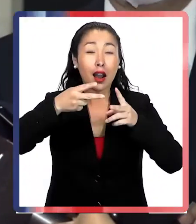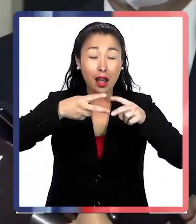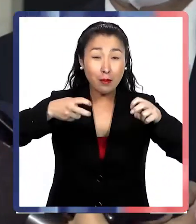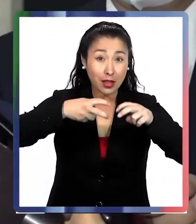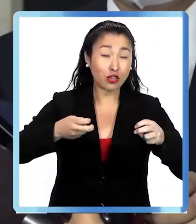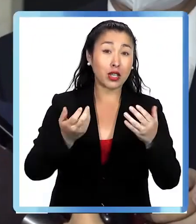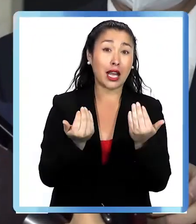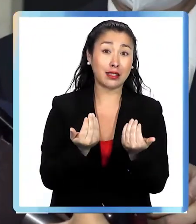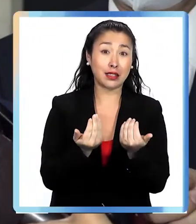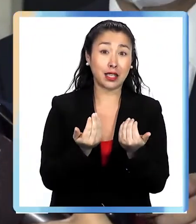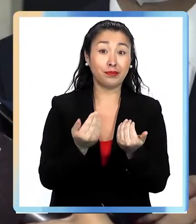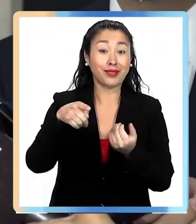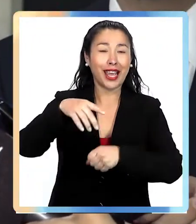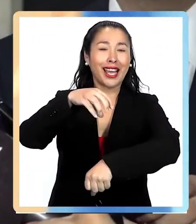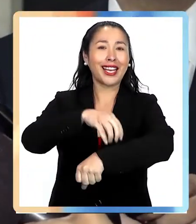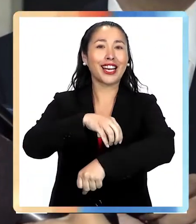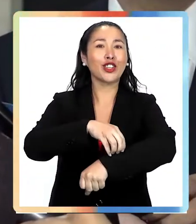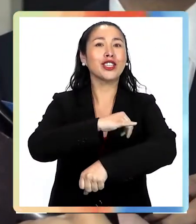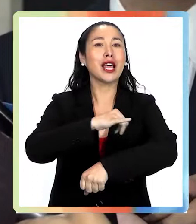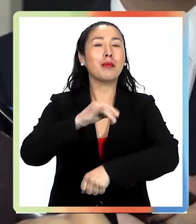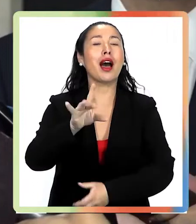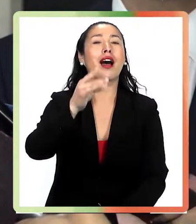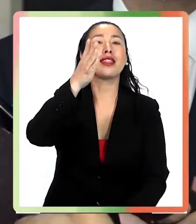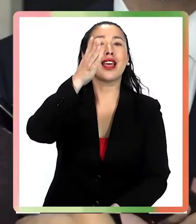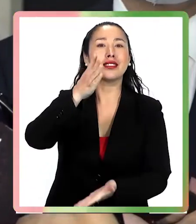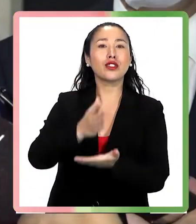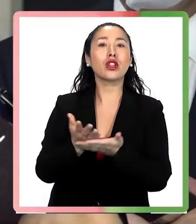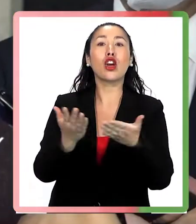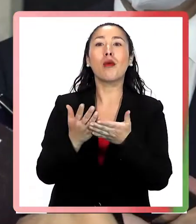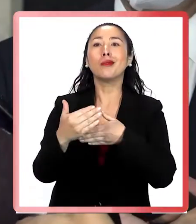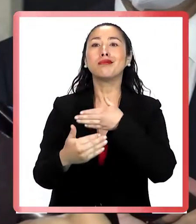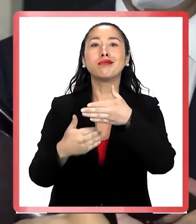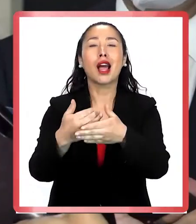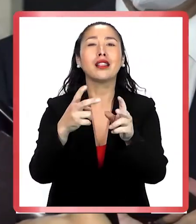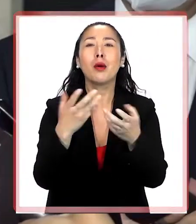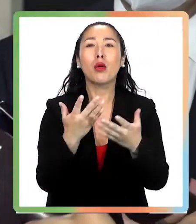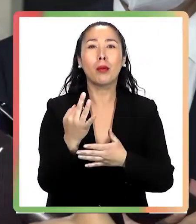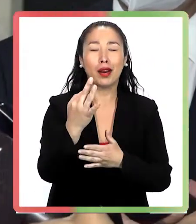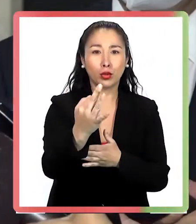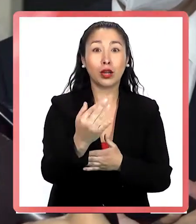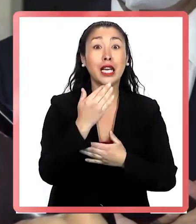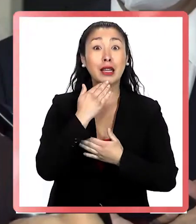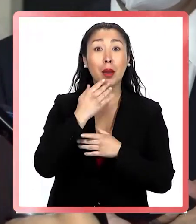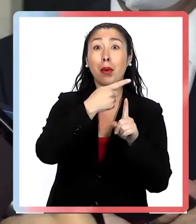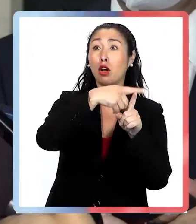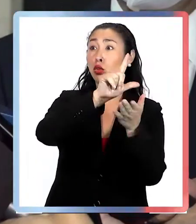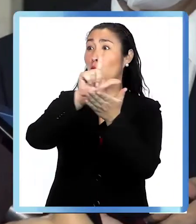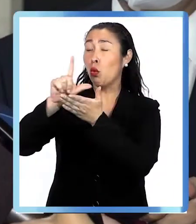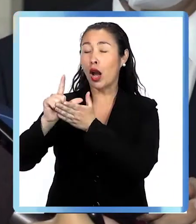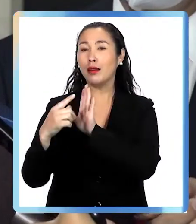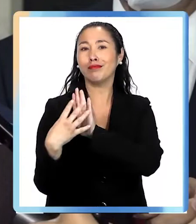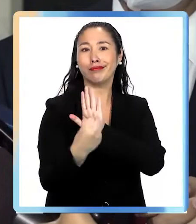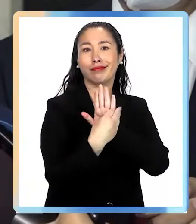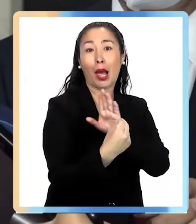las investigaciones necesarias para que la región pueda tomar una decisión respecto de cómo avanzar en estos temas y ser un ejemplo también